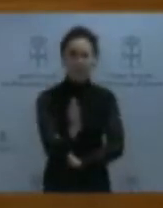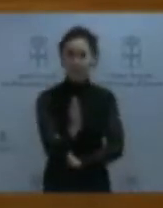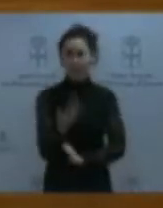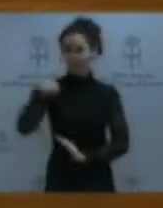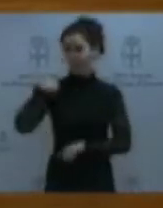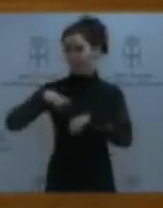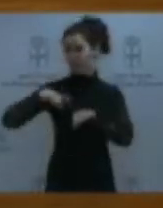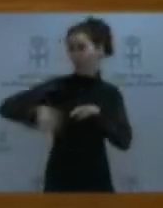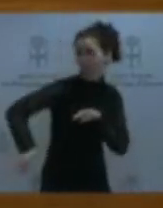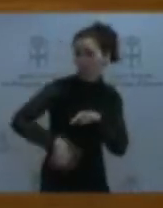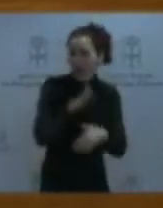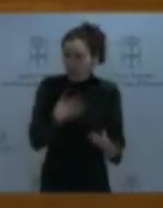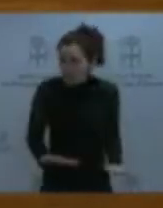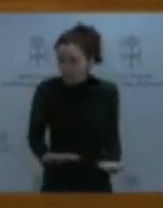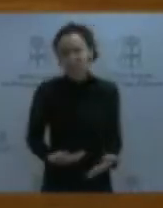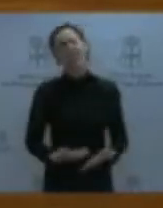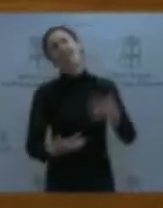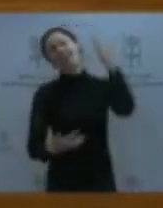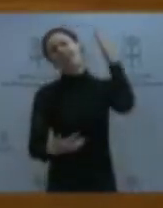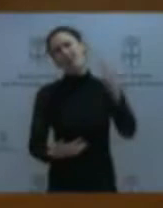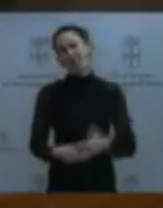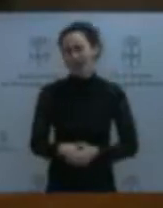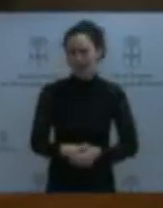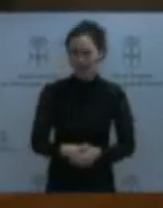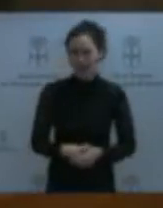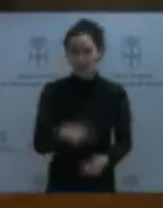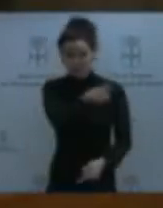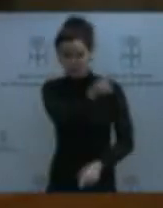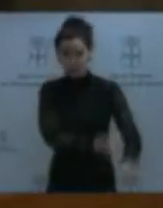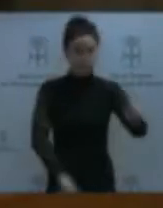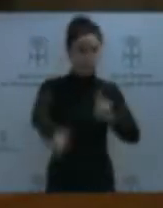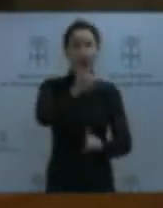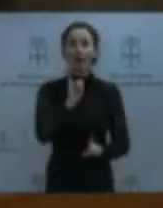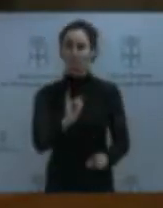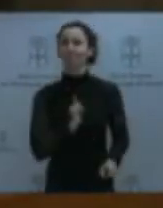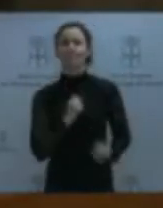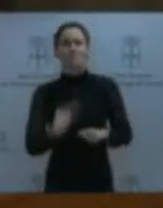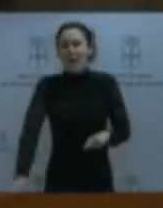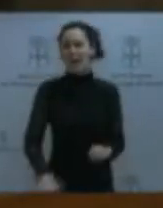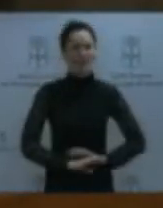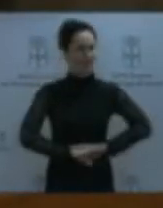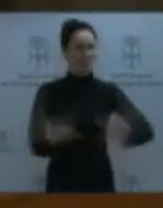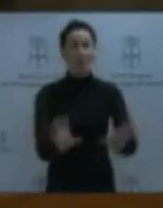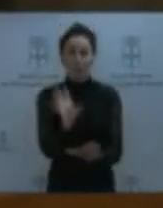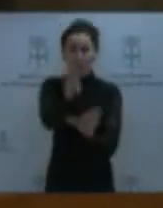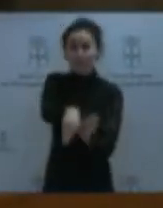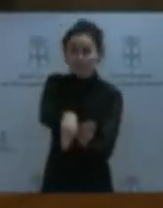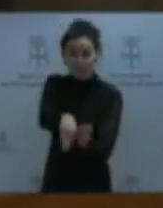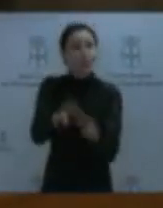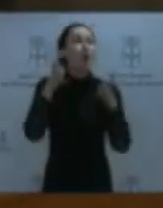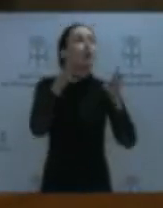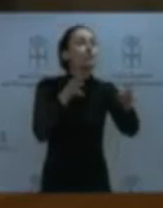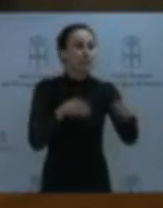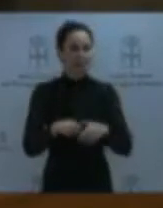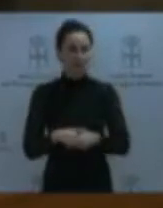ahora? Oiga, no, si son ustedes los que tienen un problema en eso. Ya que se meten en estos asuntos, déjeme darles un consejo. A veces